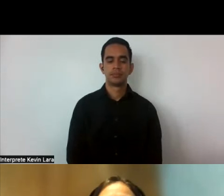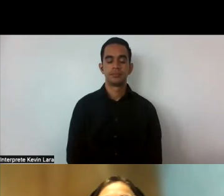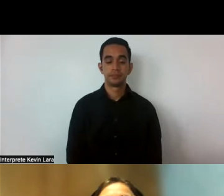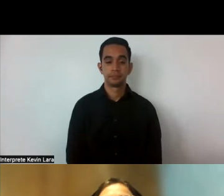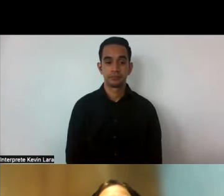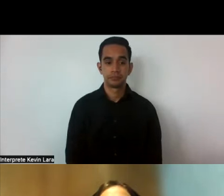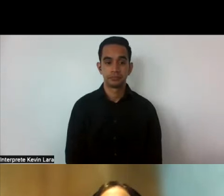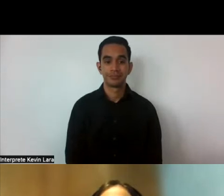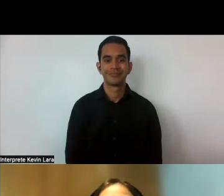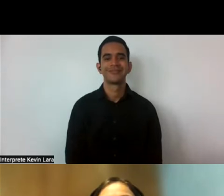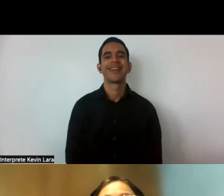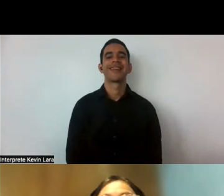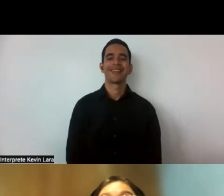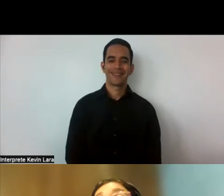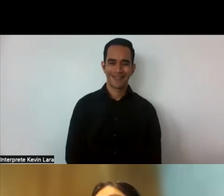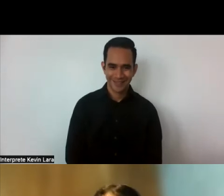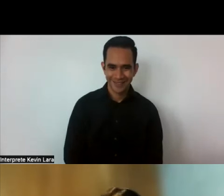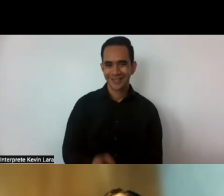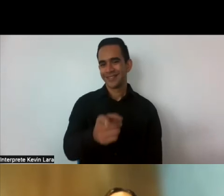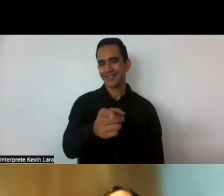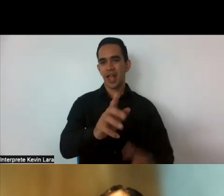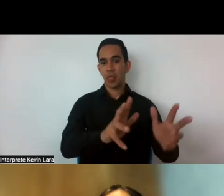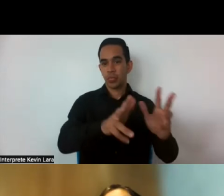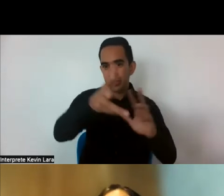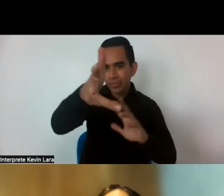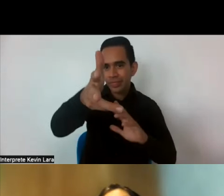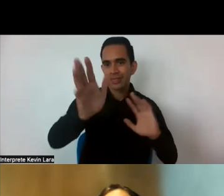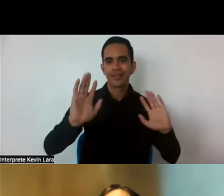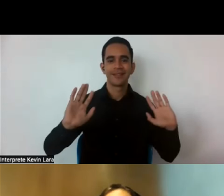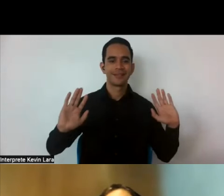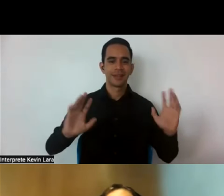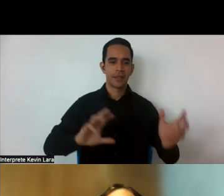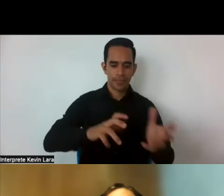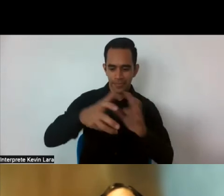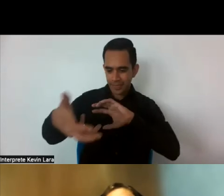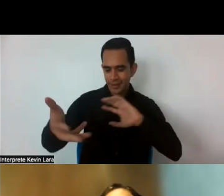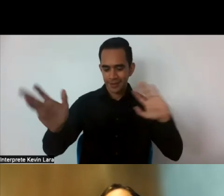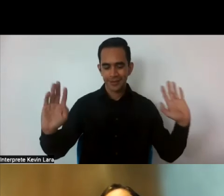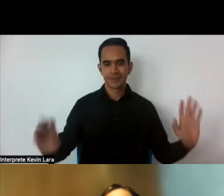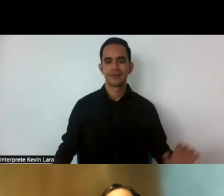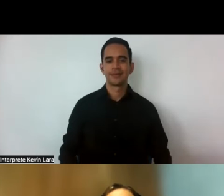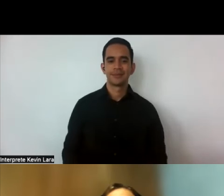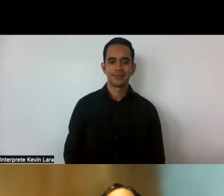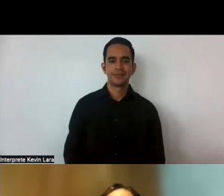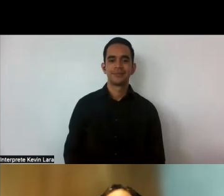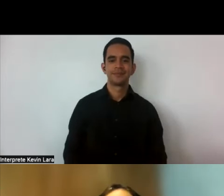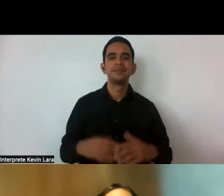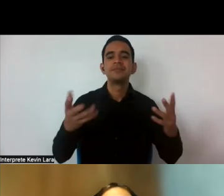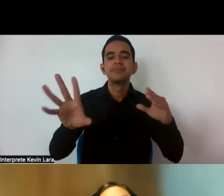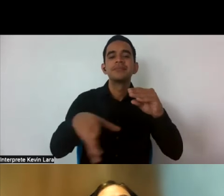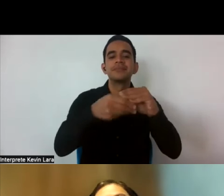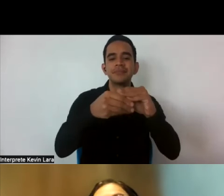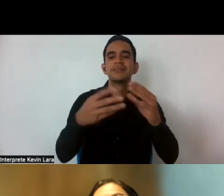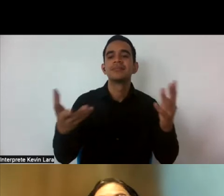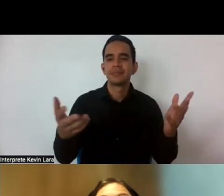Vamos a ver, empiezan a salir los comentarios. Desorden. Ok, muy bien. ¿Qué más?